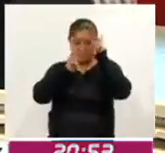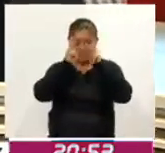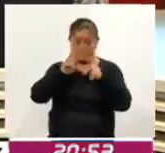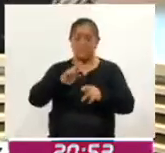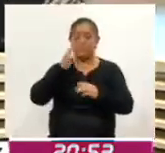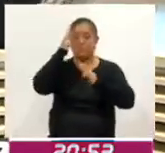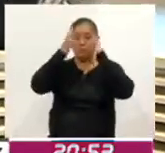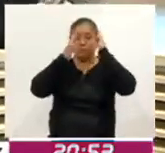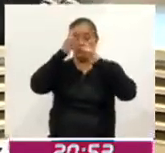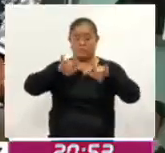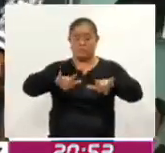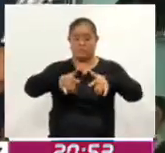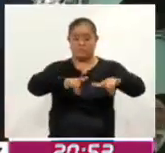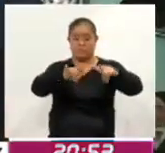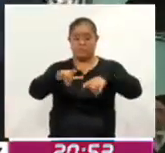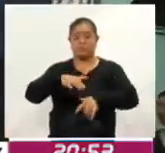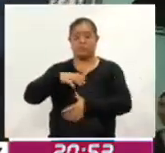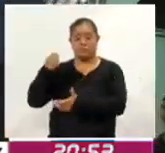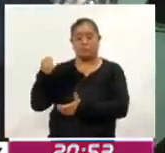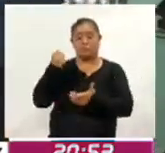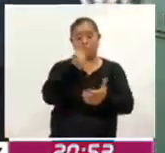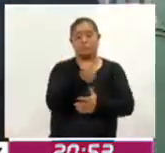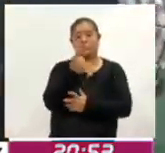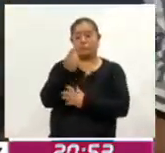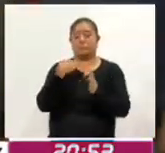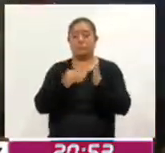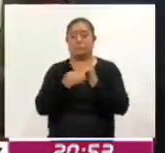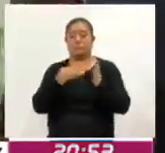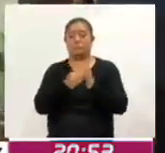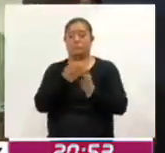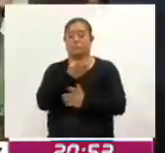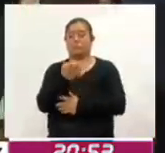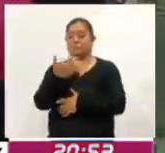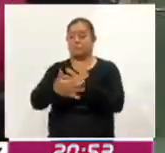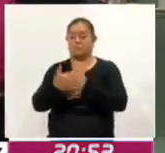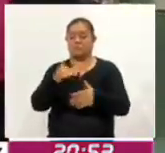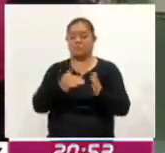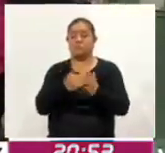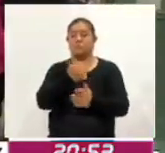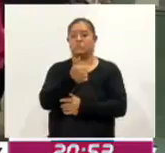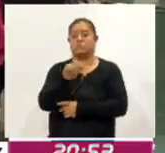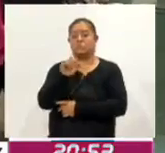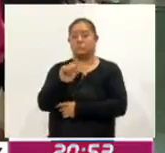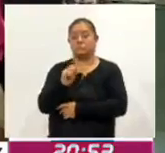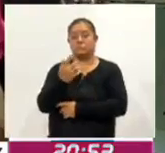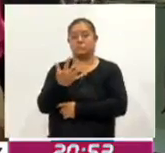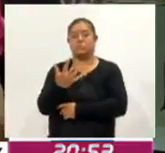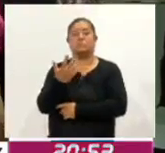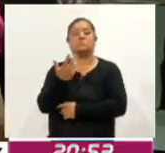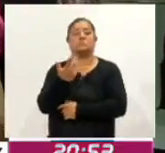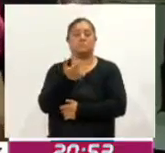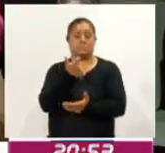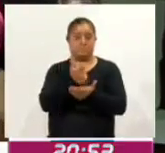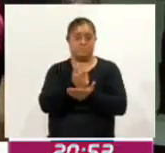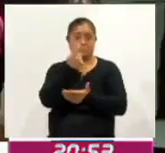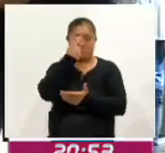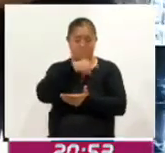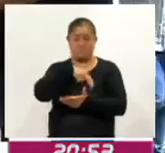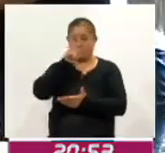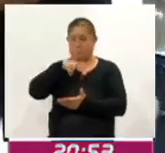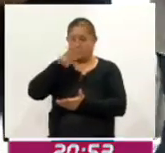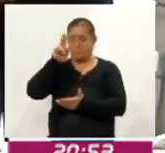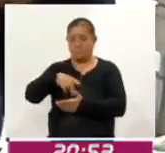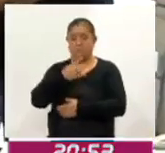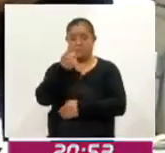donde se realizó una inversión de 1.415.695 pesos para trabajos de pintura en